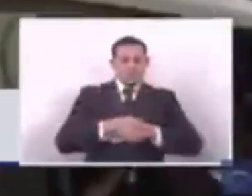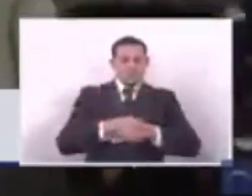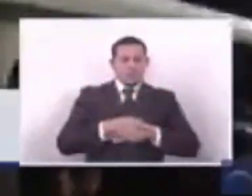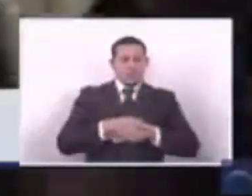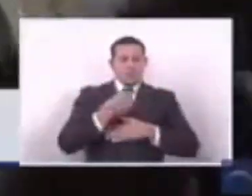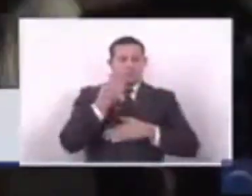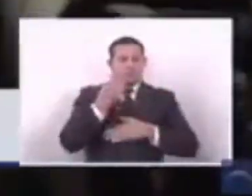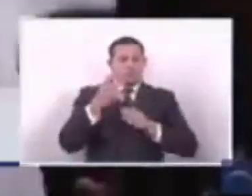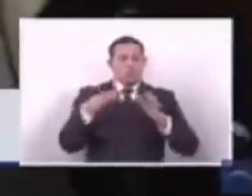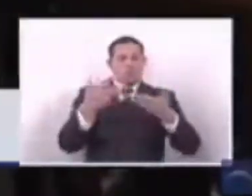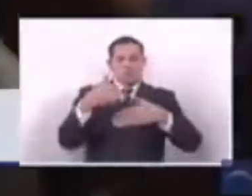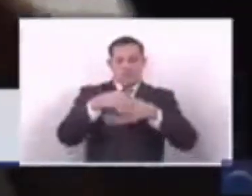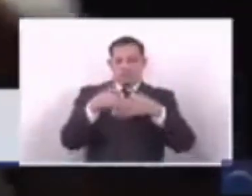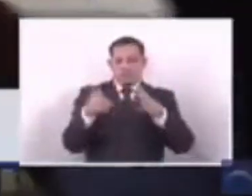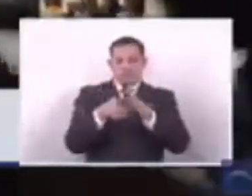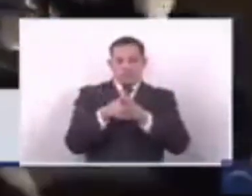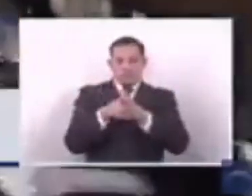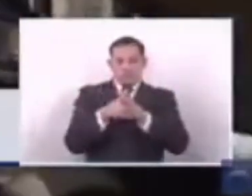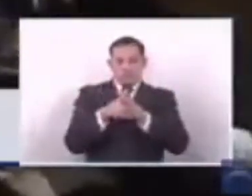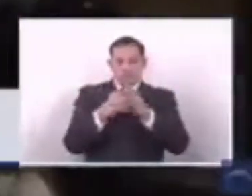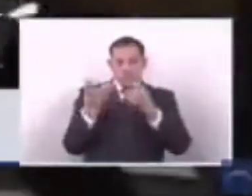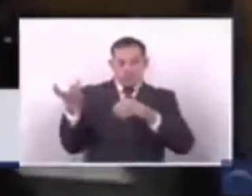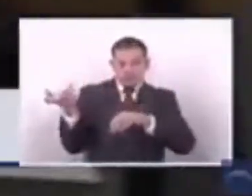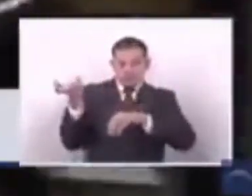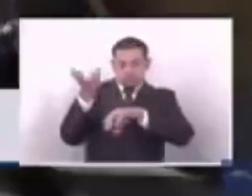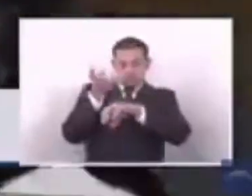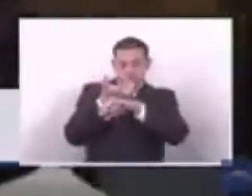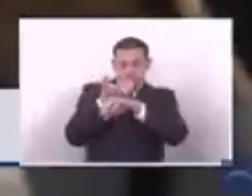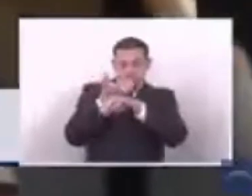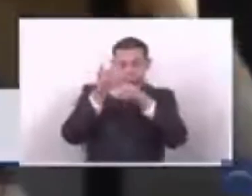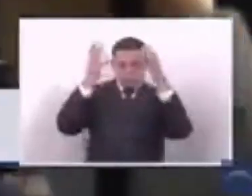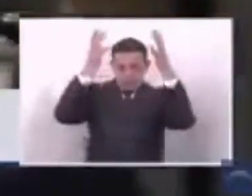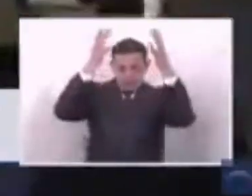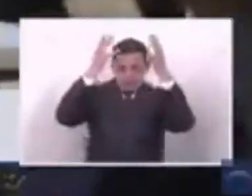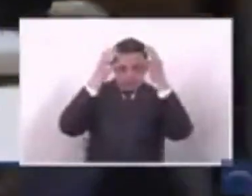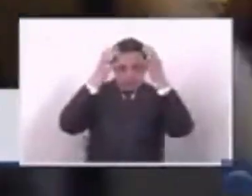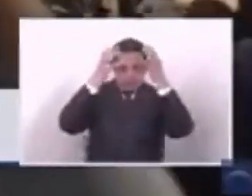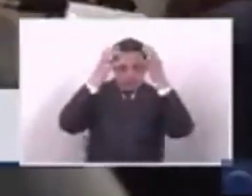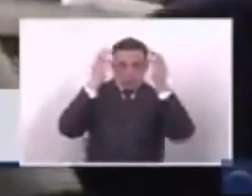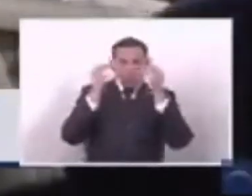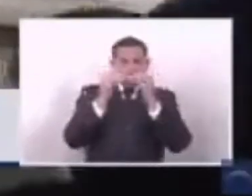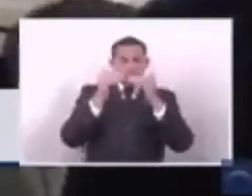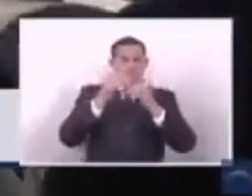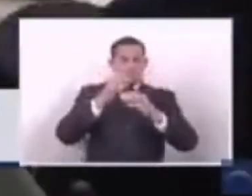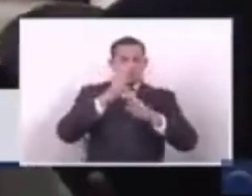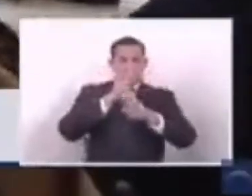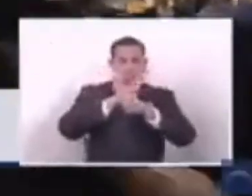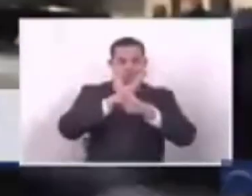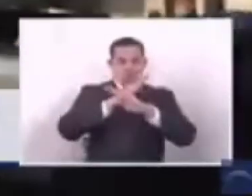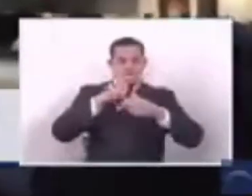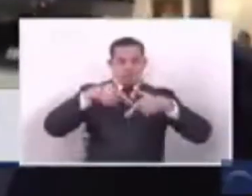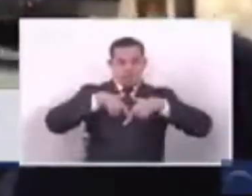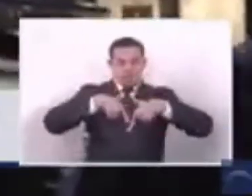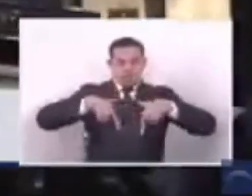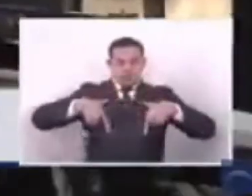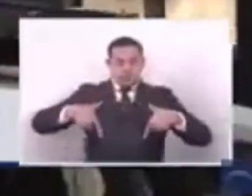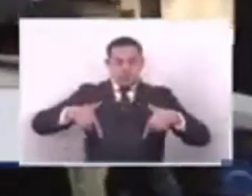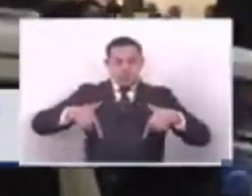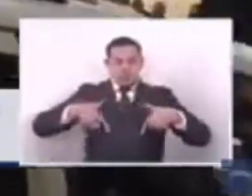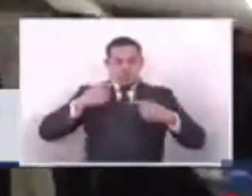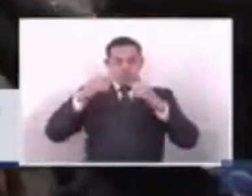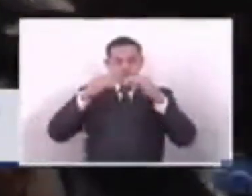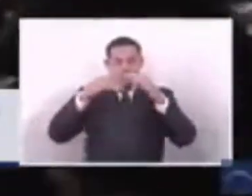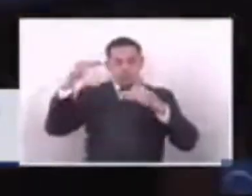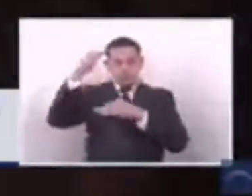es, y vemos cómo el diputado está siendo trasladado con un casco sobre su cabeza y también con un chaleco por parte de